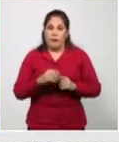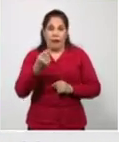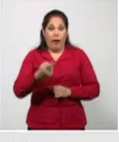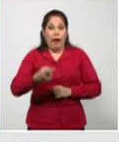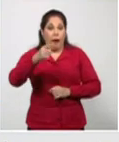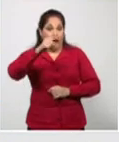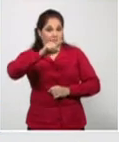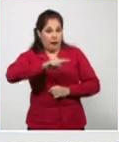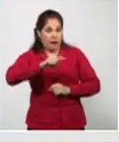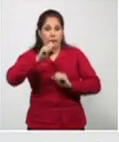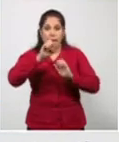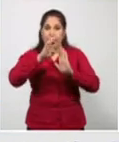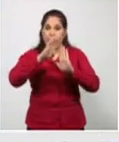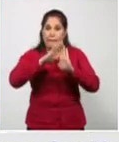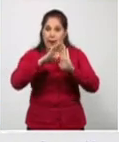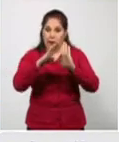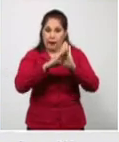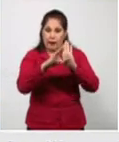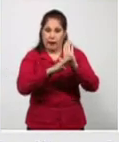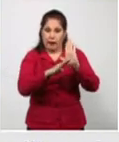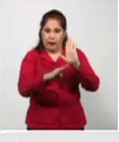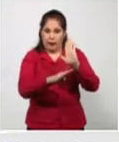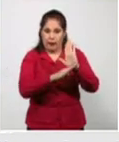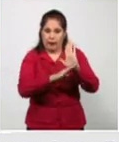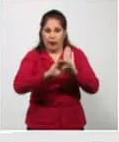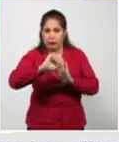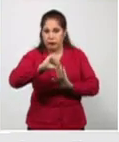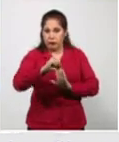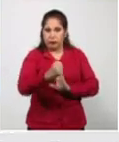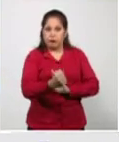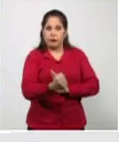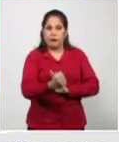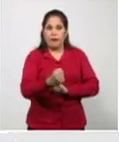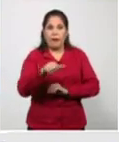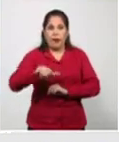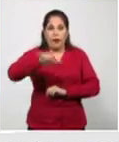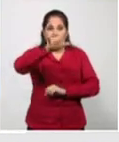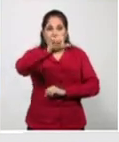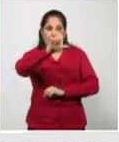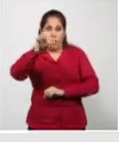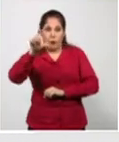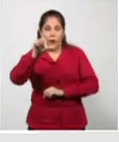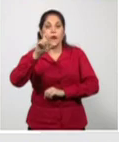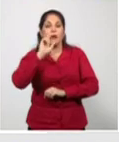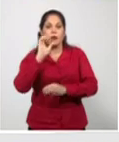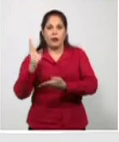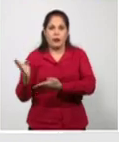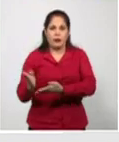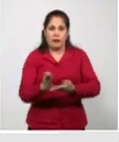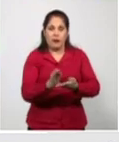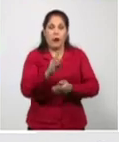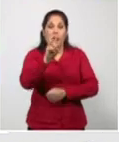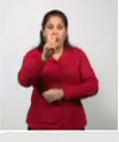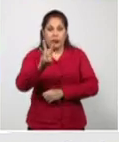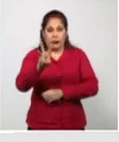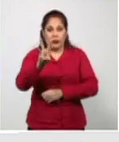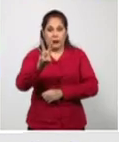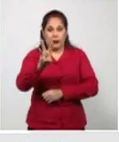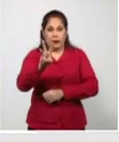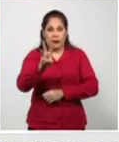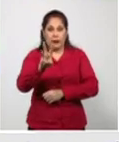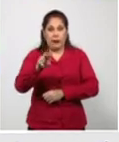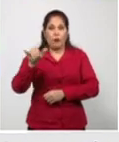las medidas que se aplicaron en los aeropuertos, bueno, pues se recibieron tres